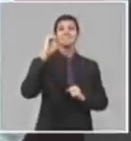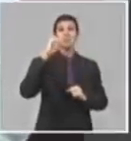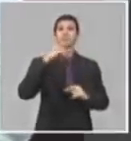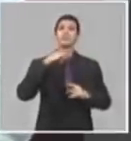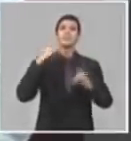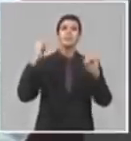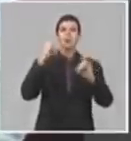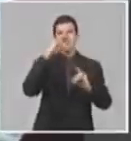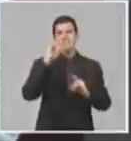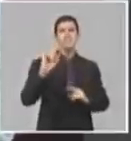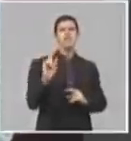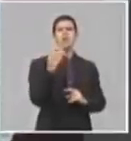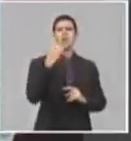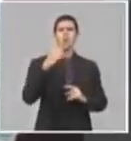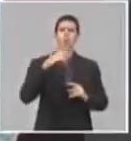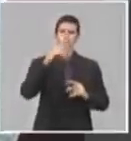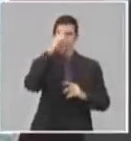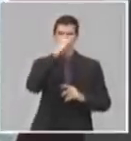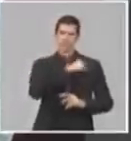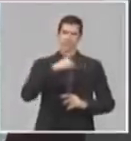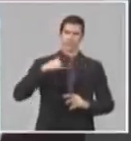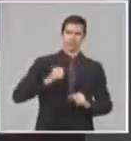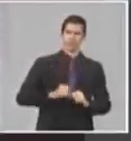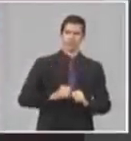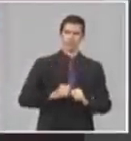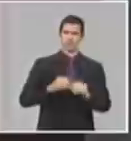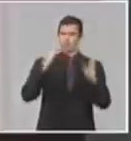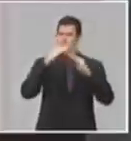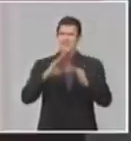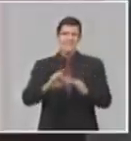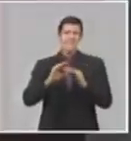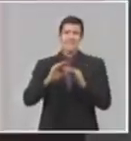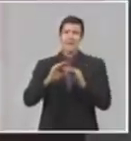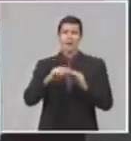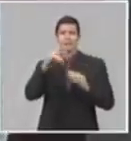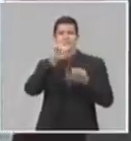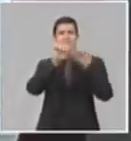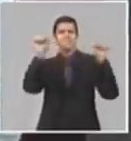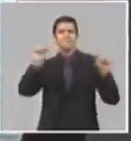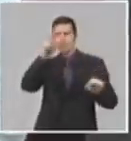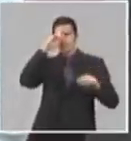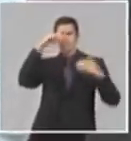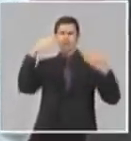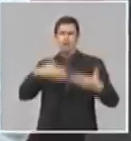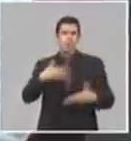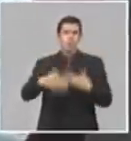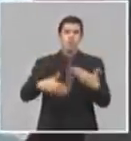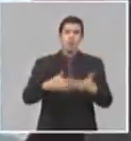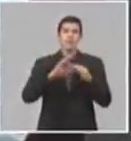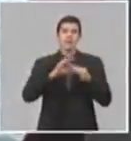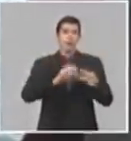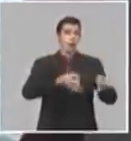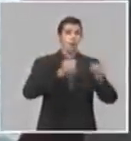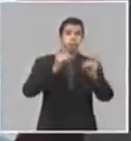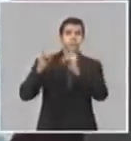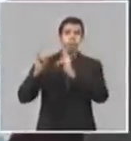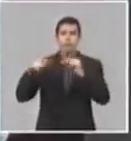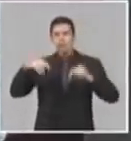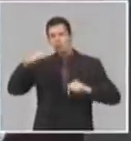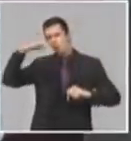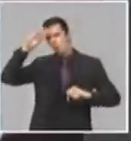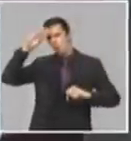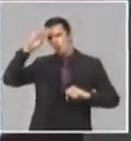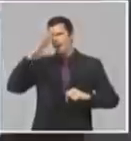favoreció la acción integrada del sistema de salud cubano y de nuestros científicos con indiscutibles resultados, que